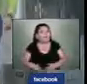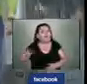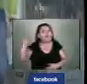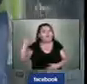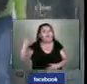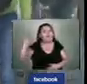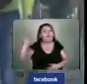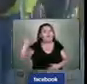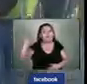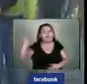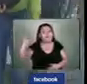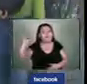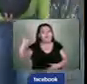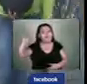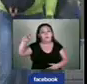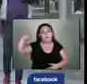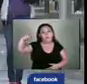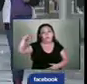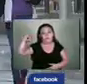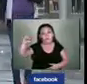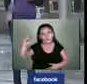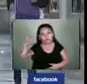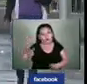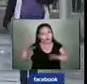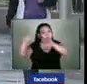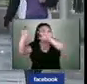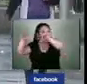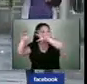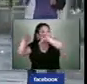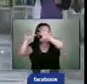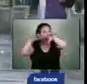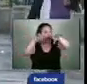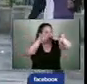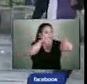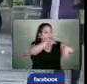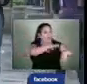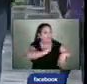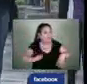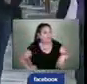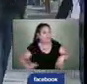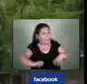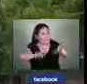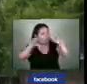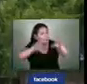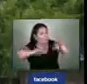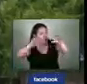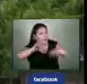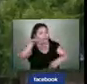onda tropical que se desplazará rápidamente por el territorio nacional con especial énfasis en la